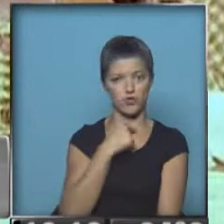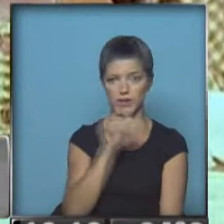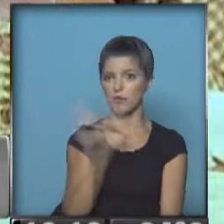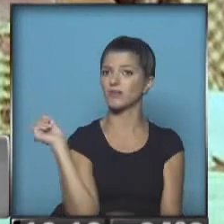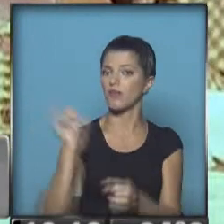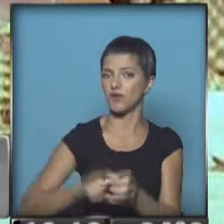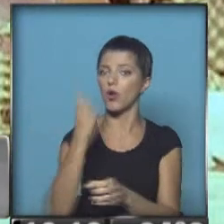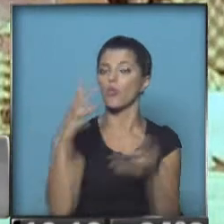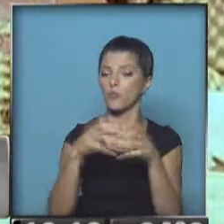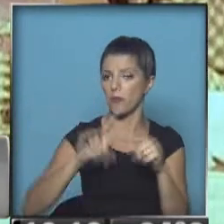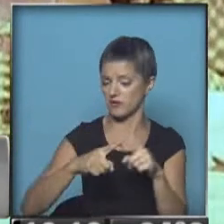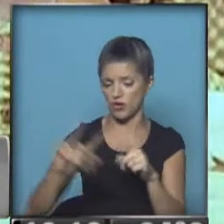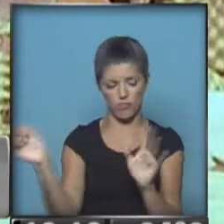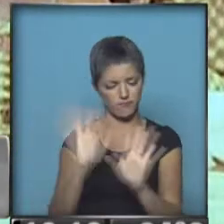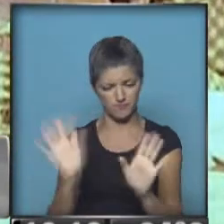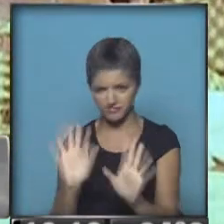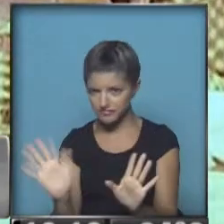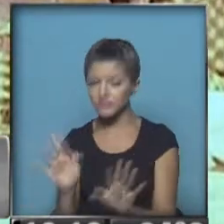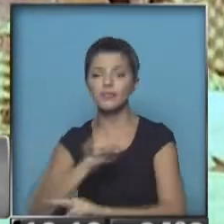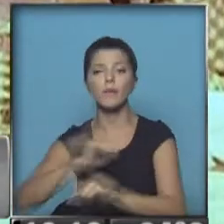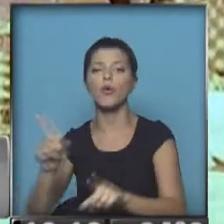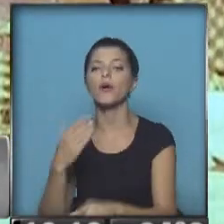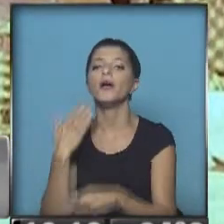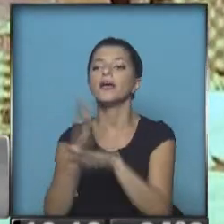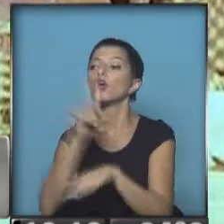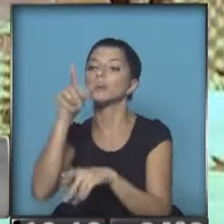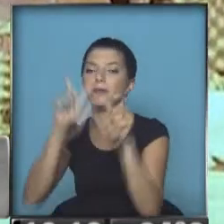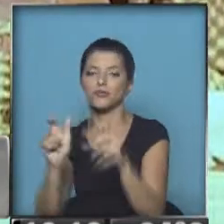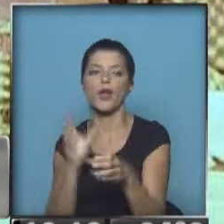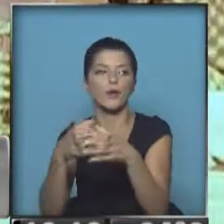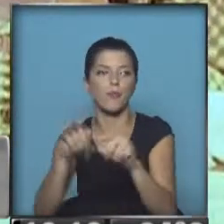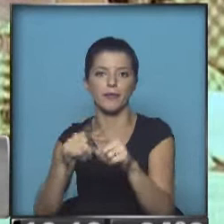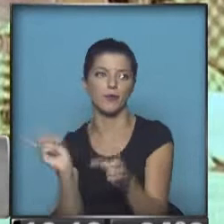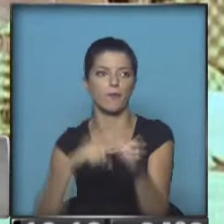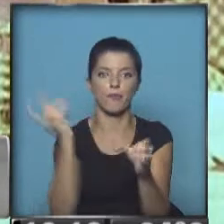a ningún partido, no queremos que salgan a afiliar a ningún partido.